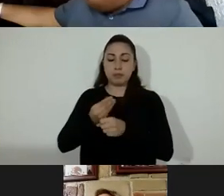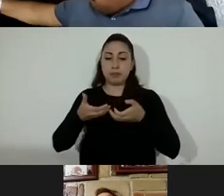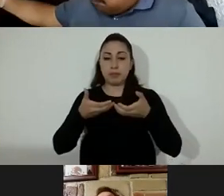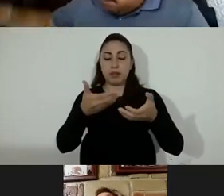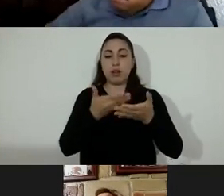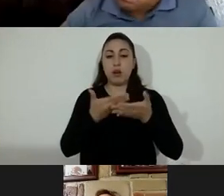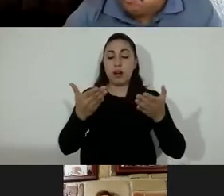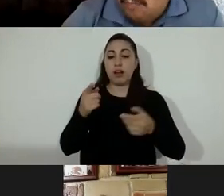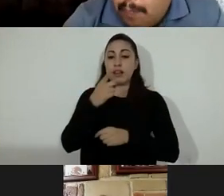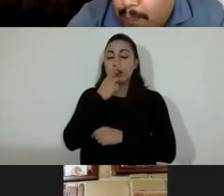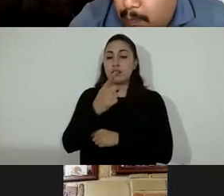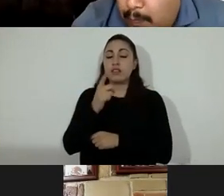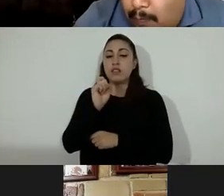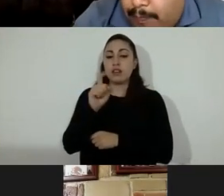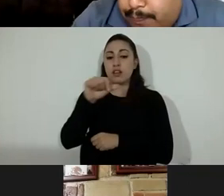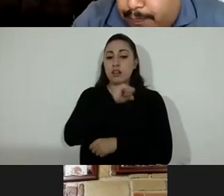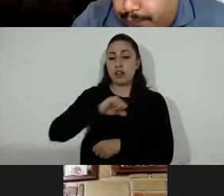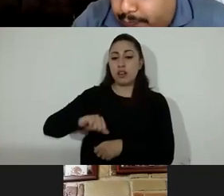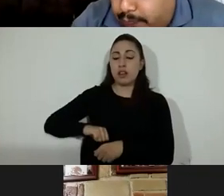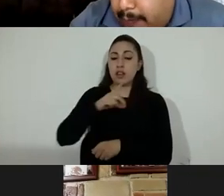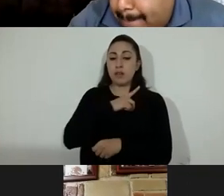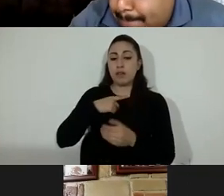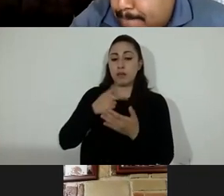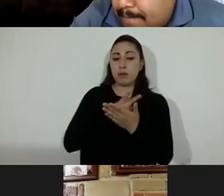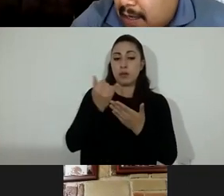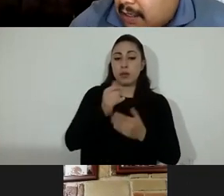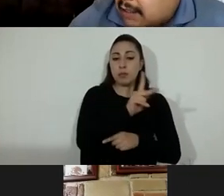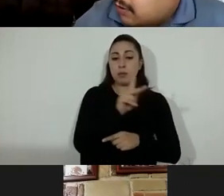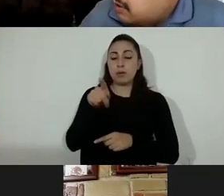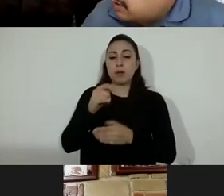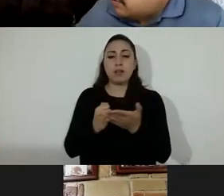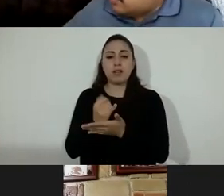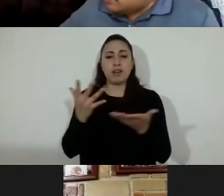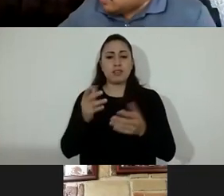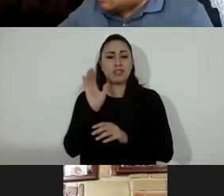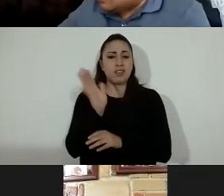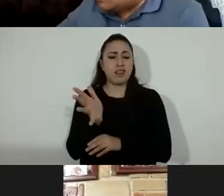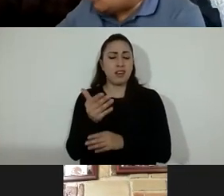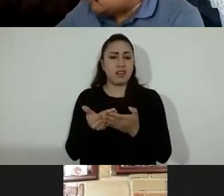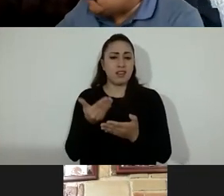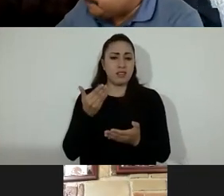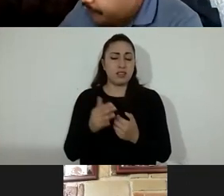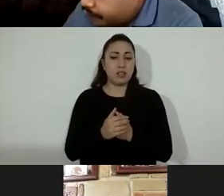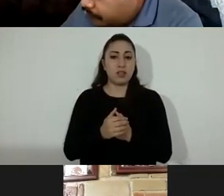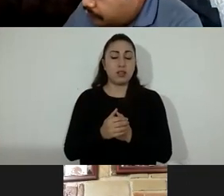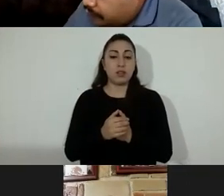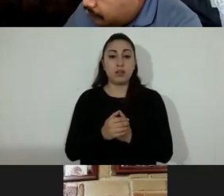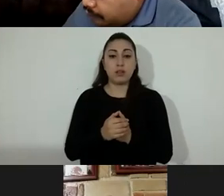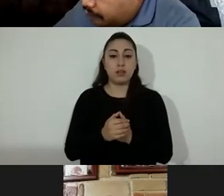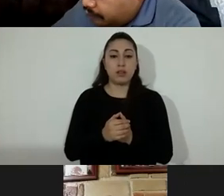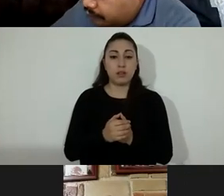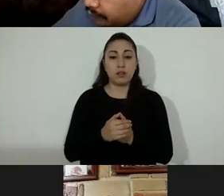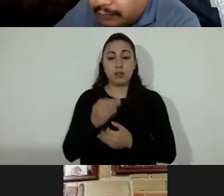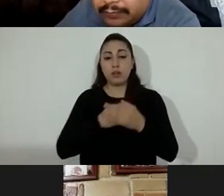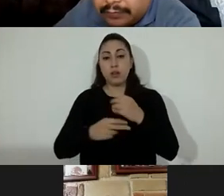territorial se haga un proyecto parecido a ese cuando ya se ejecutó. No es porque tenga que ver con que si se